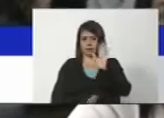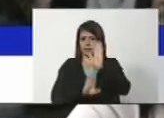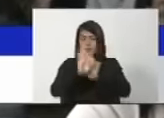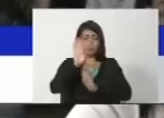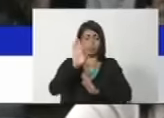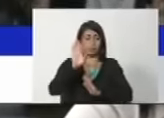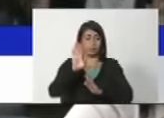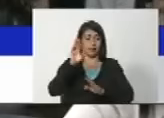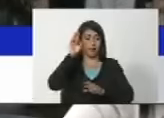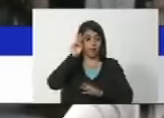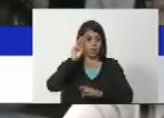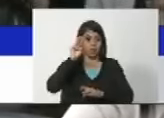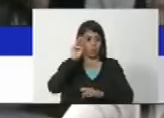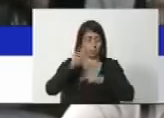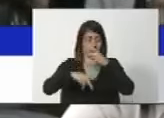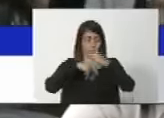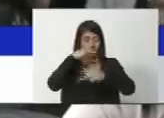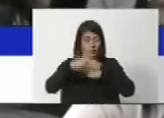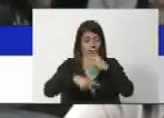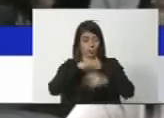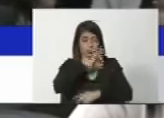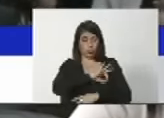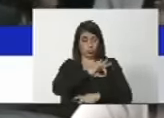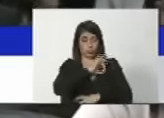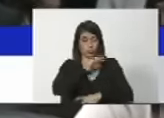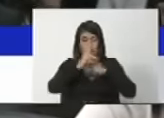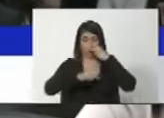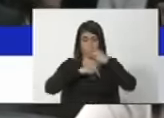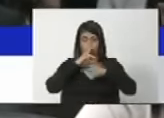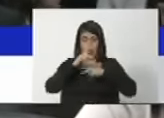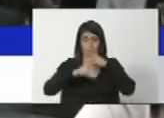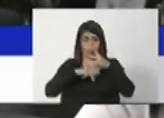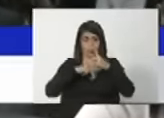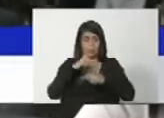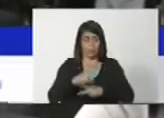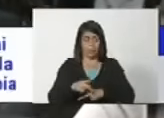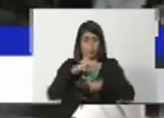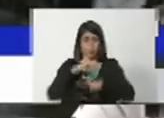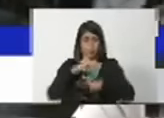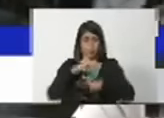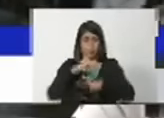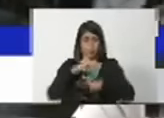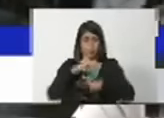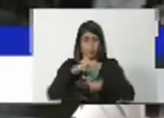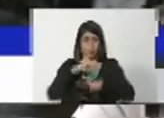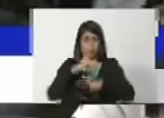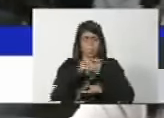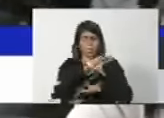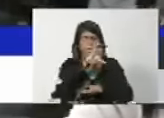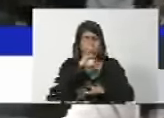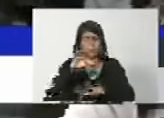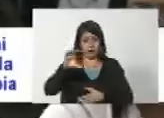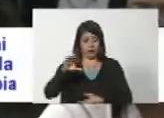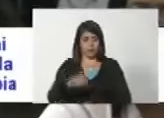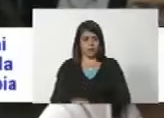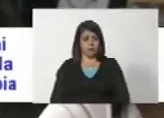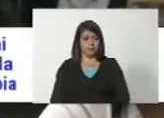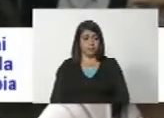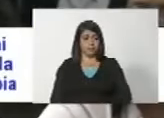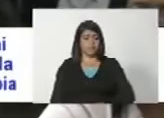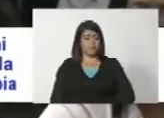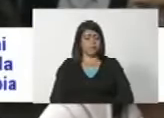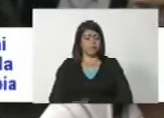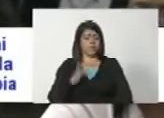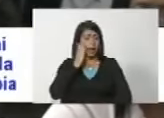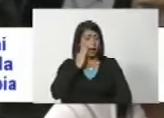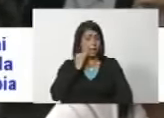avanzado en la maestría en procesos sociales y políticos en el Caribe. En cuanto a su